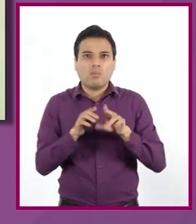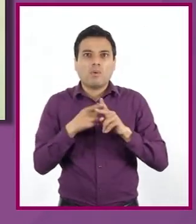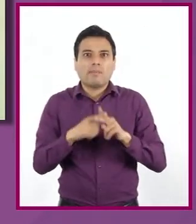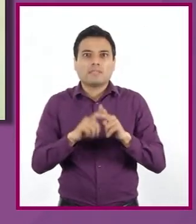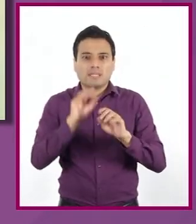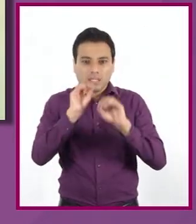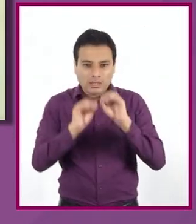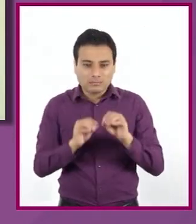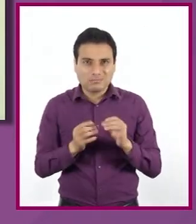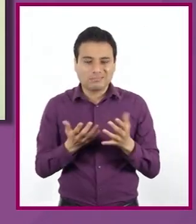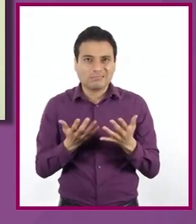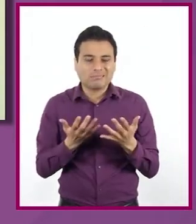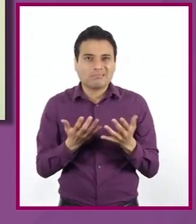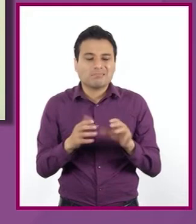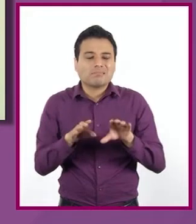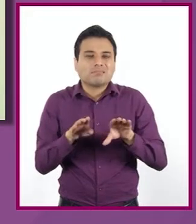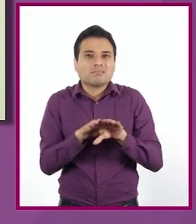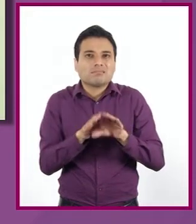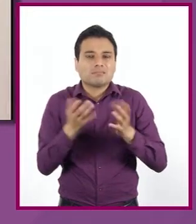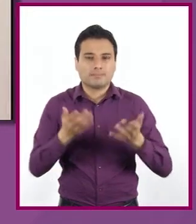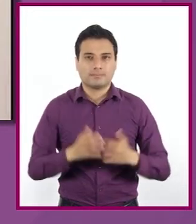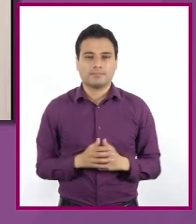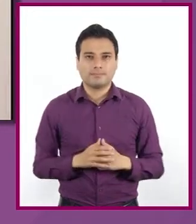detalles que sean importantes para la historia.